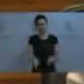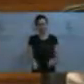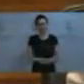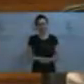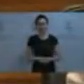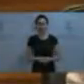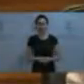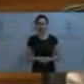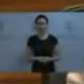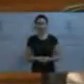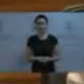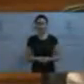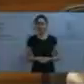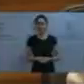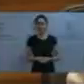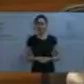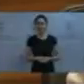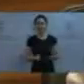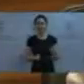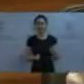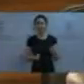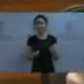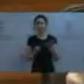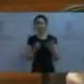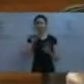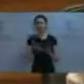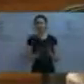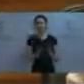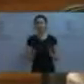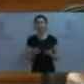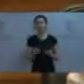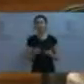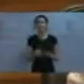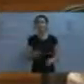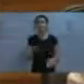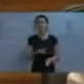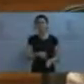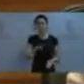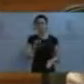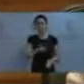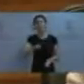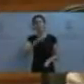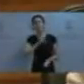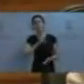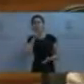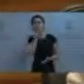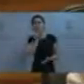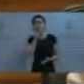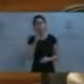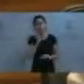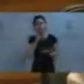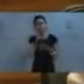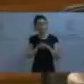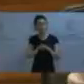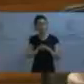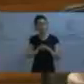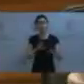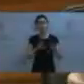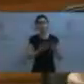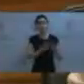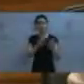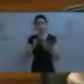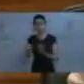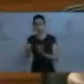peor y aquí la ejecución es bajísima, no llega al 60. Cuando el Estado también cumple con sus compromisos, y aquí 9 de cada 10 euros que se